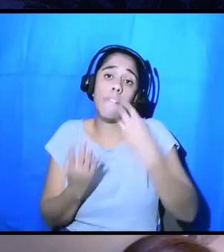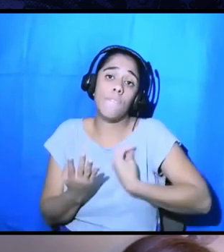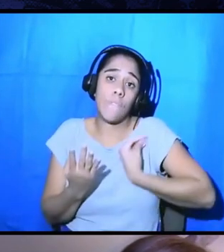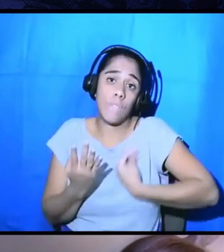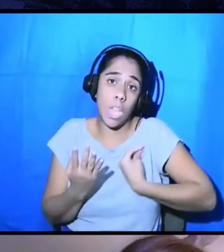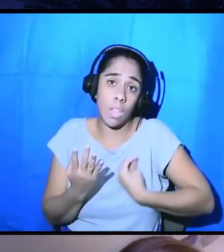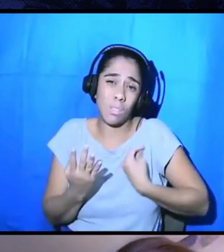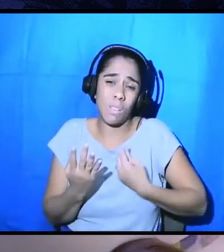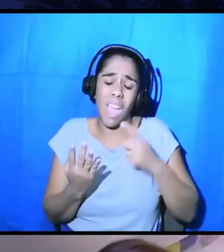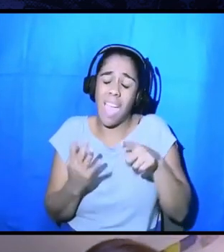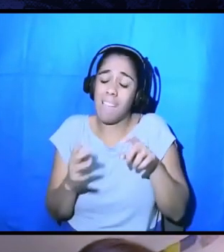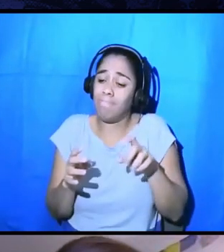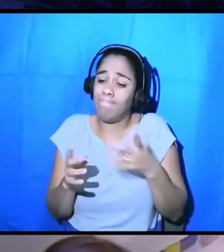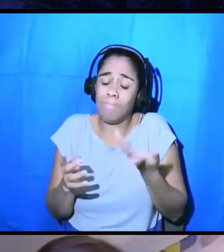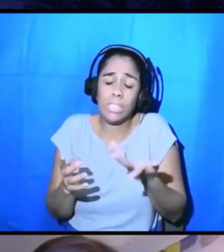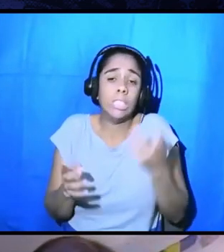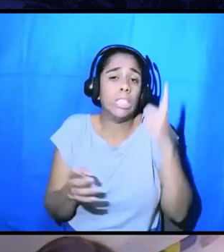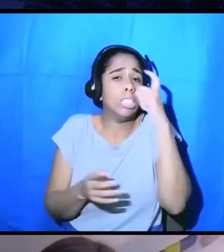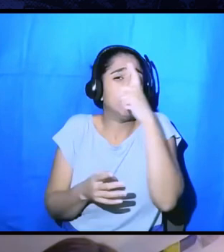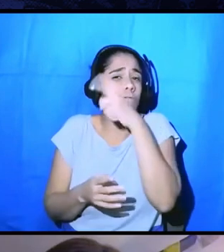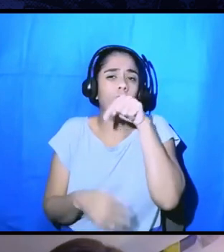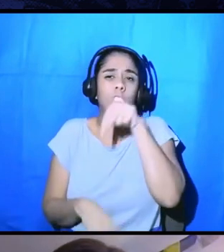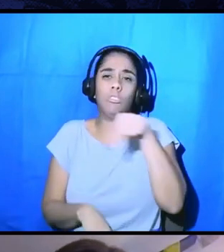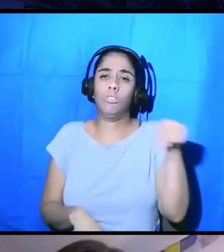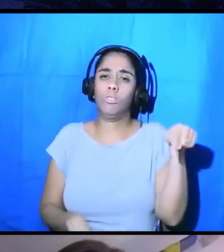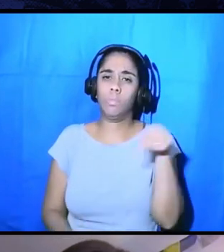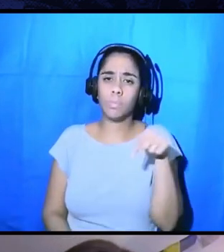nada la verdad es que pienso que va a ser un